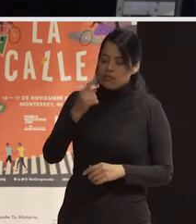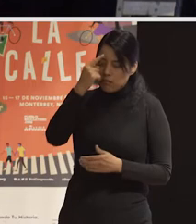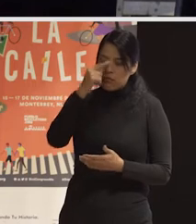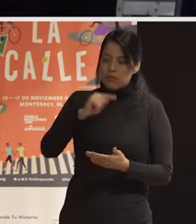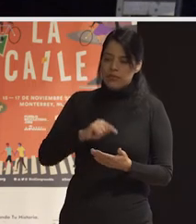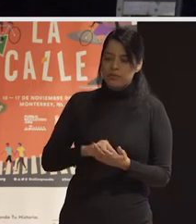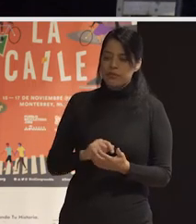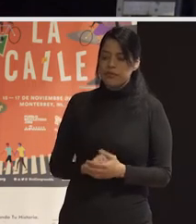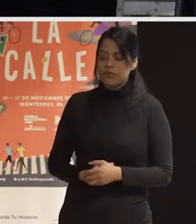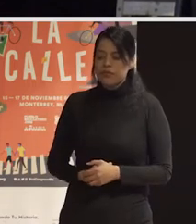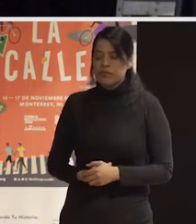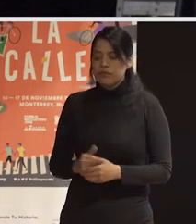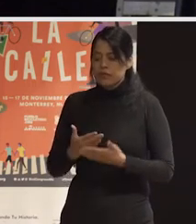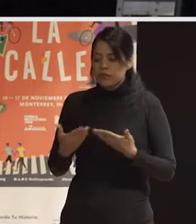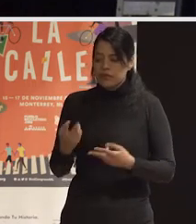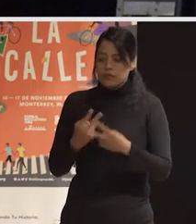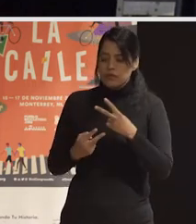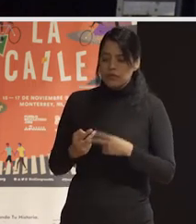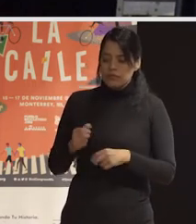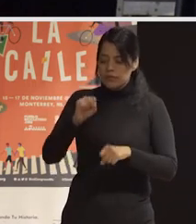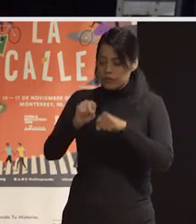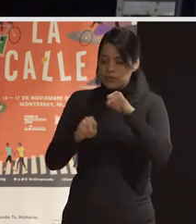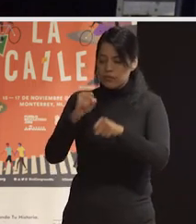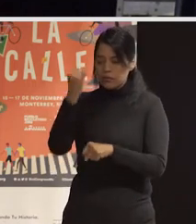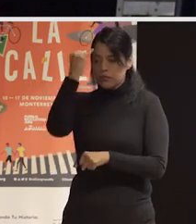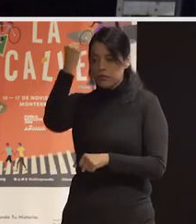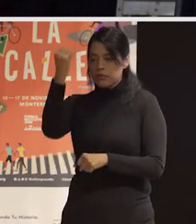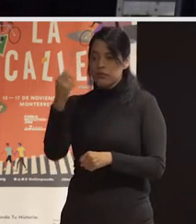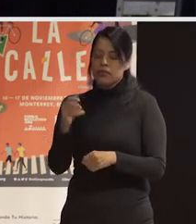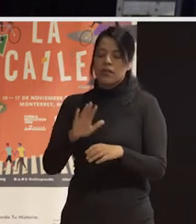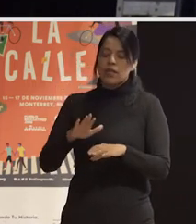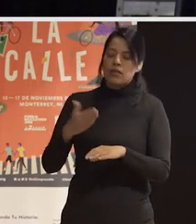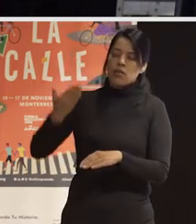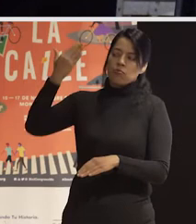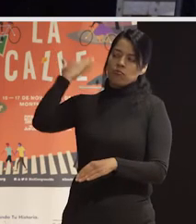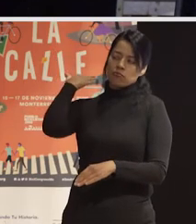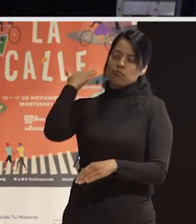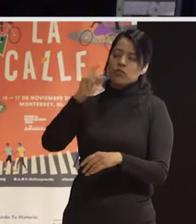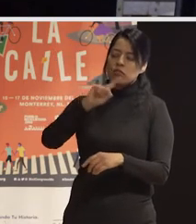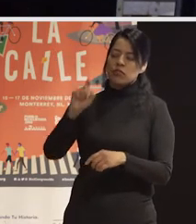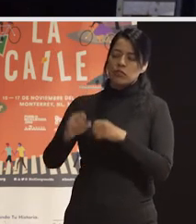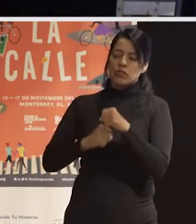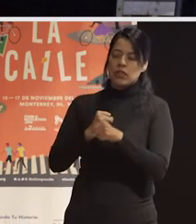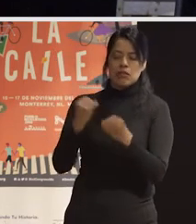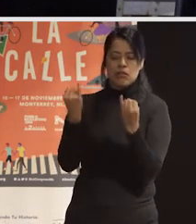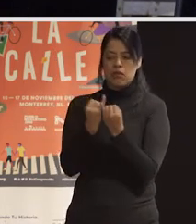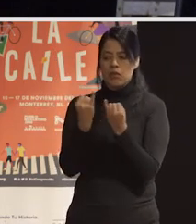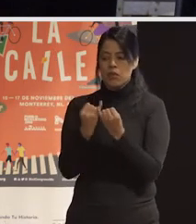que volviendo la bici fue inventada hace más de 100 años así como el motor de combustión